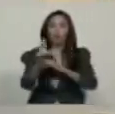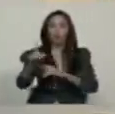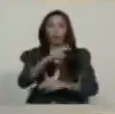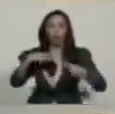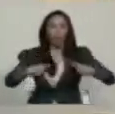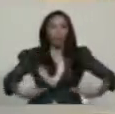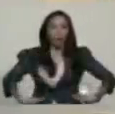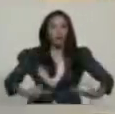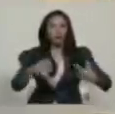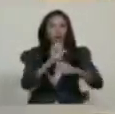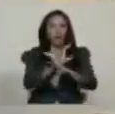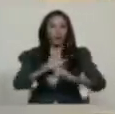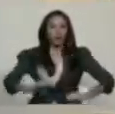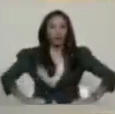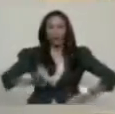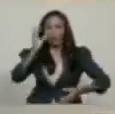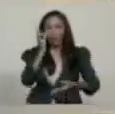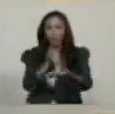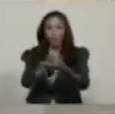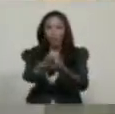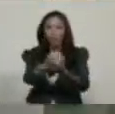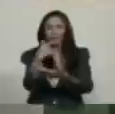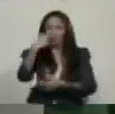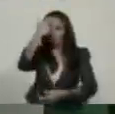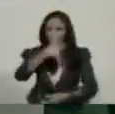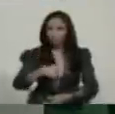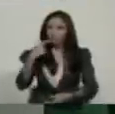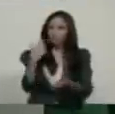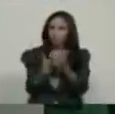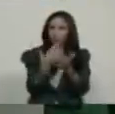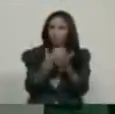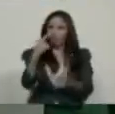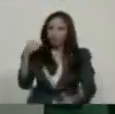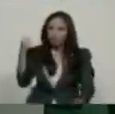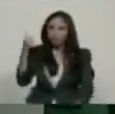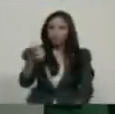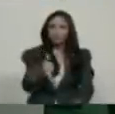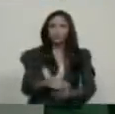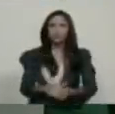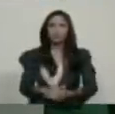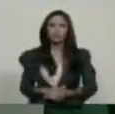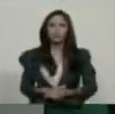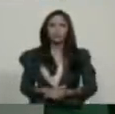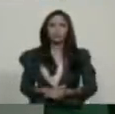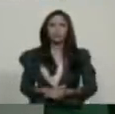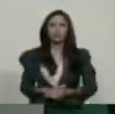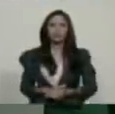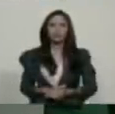humanista, cristiano, leal como he sido, cobarde y traidor, nunca.